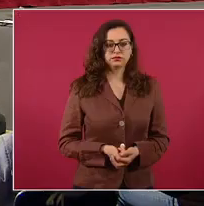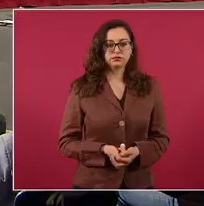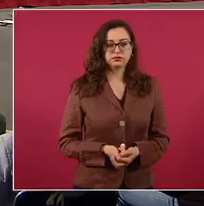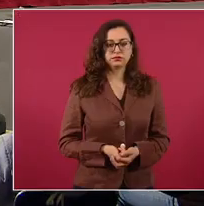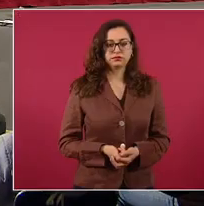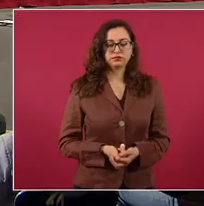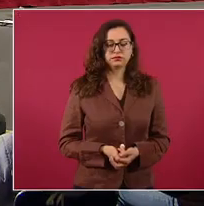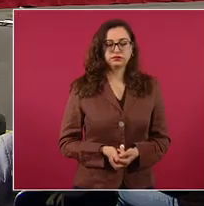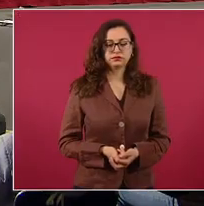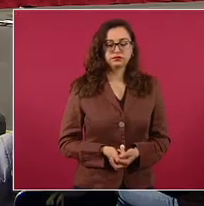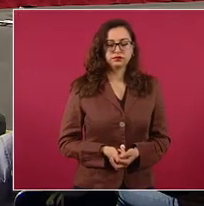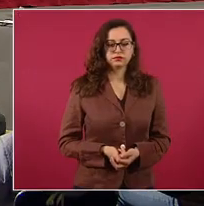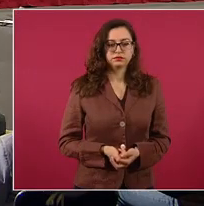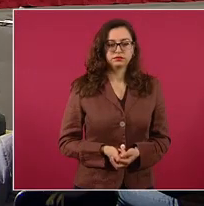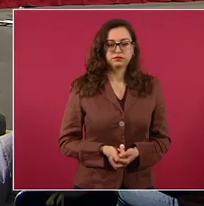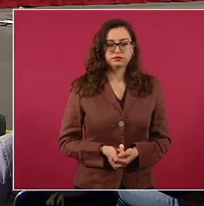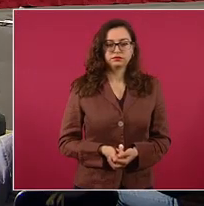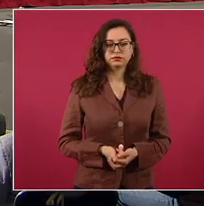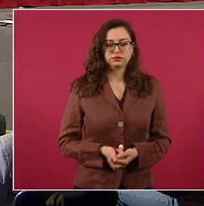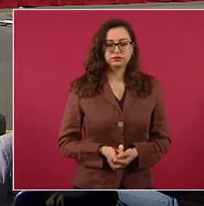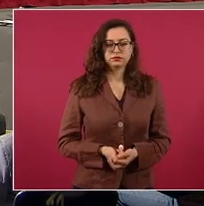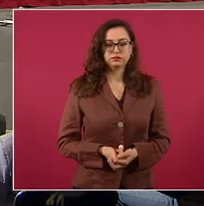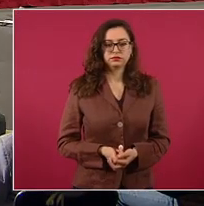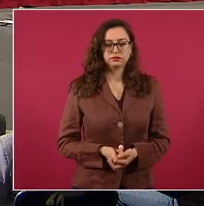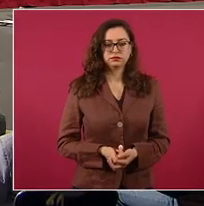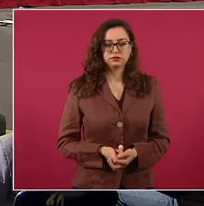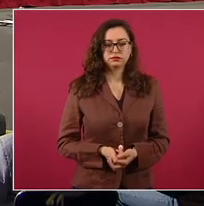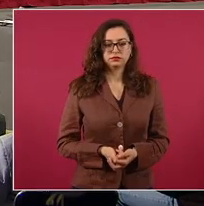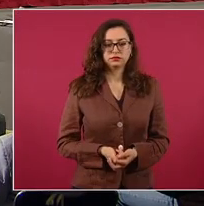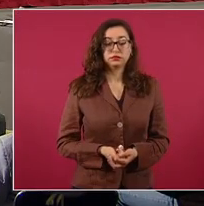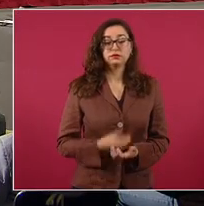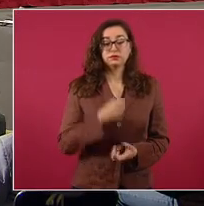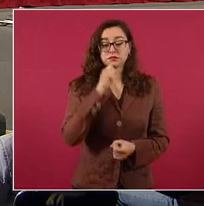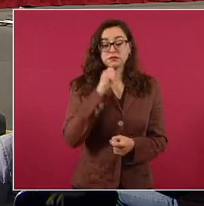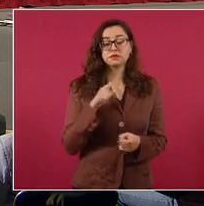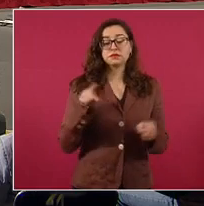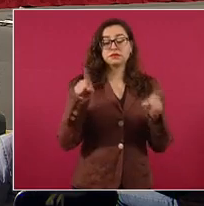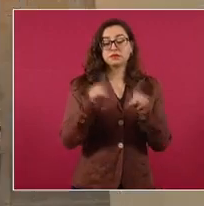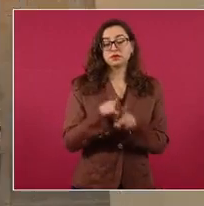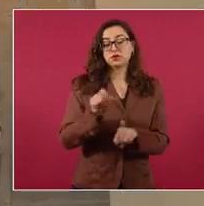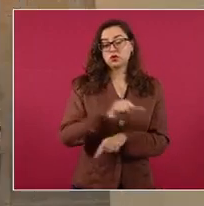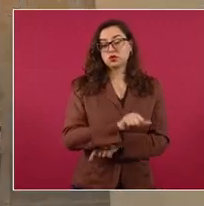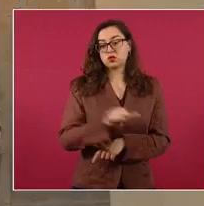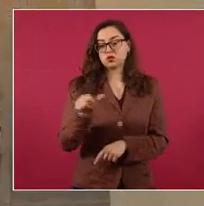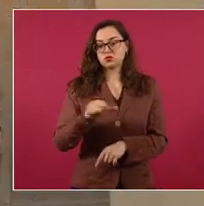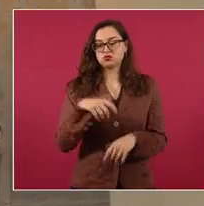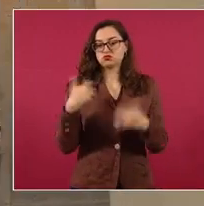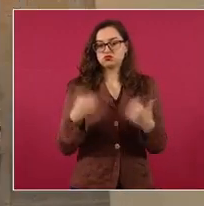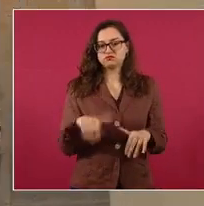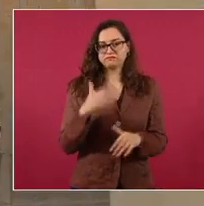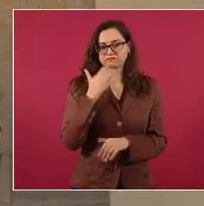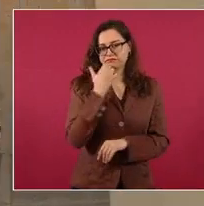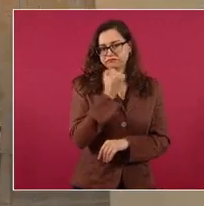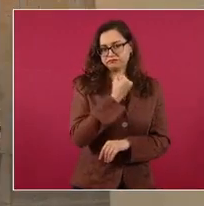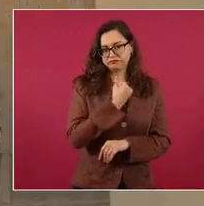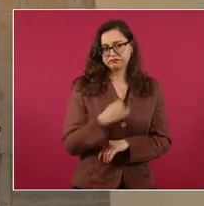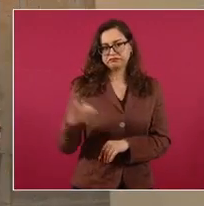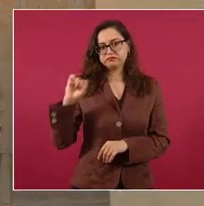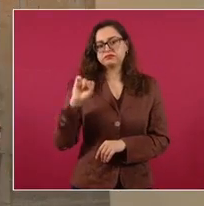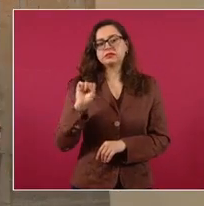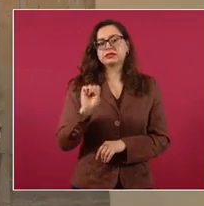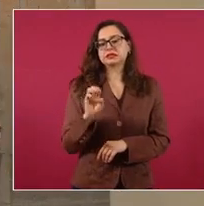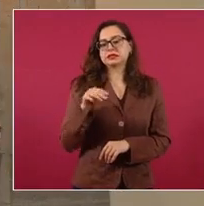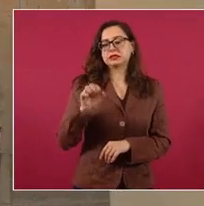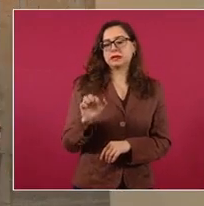También queremos destacar una operación muy exitosa, de la Secretaría de la Marina en